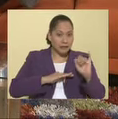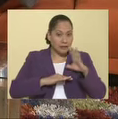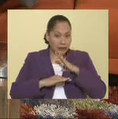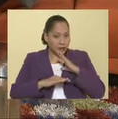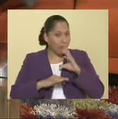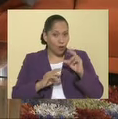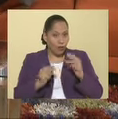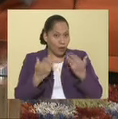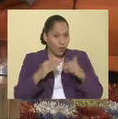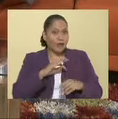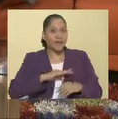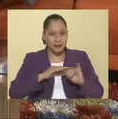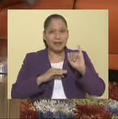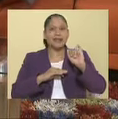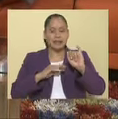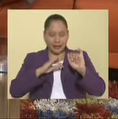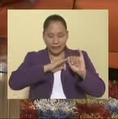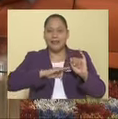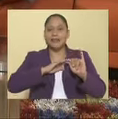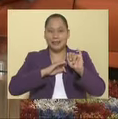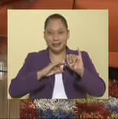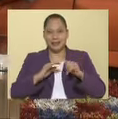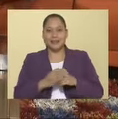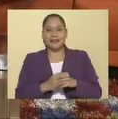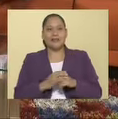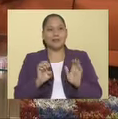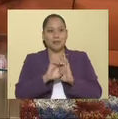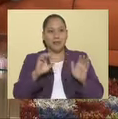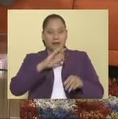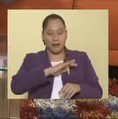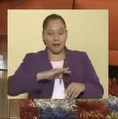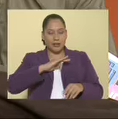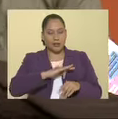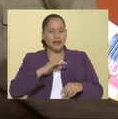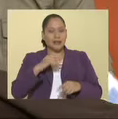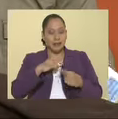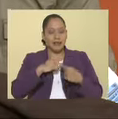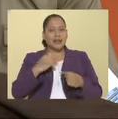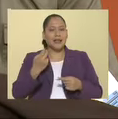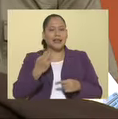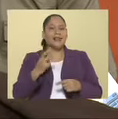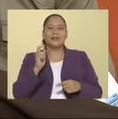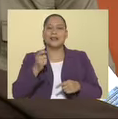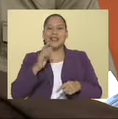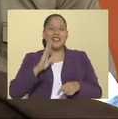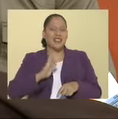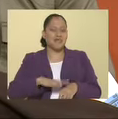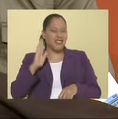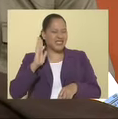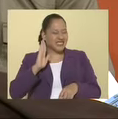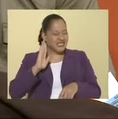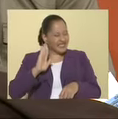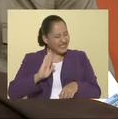Para existe. empezar. Sí existe. Claro Ok. que existe. Fíjate que la felicidad es uno de los estados más